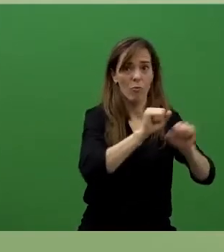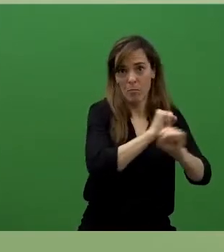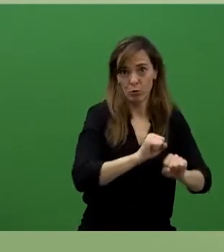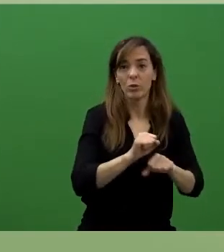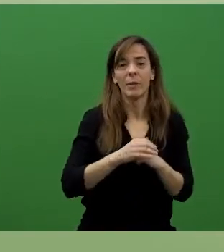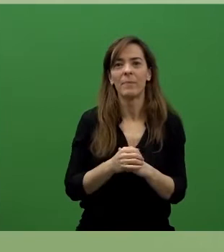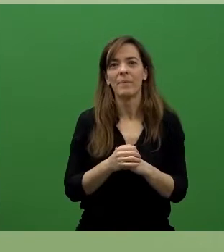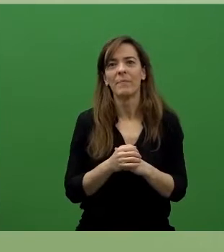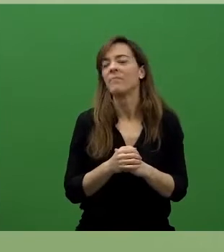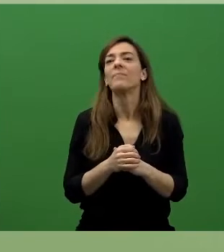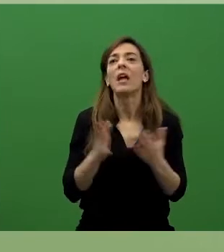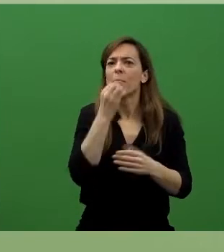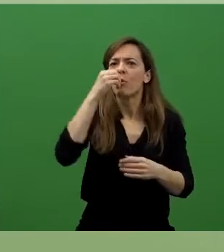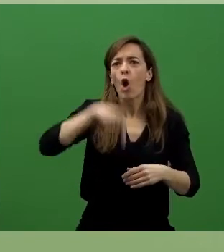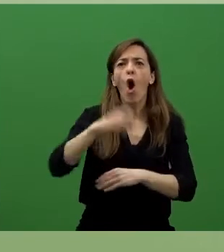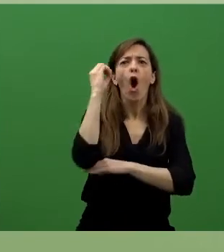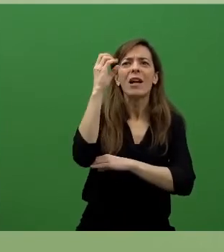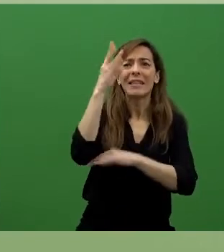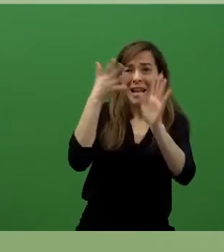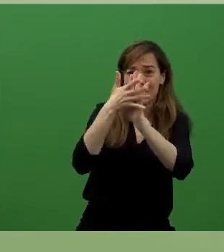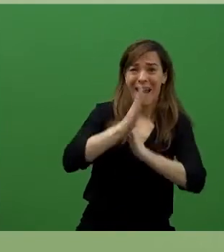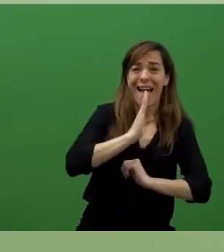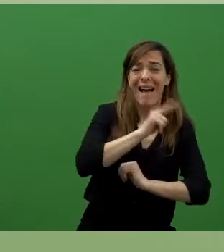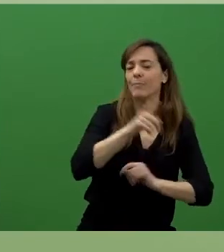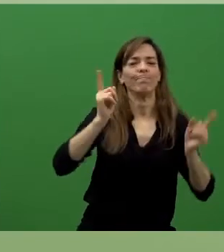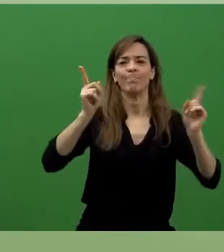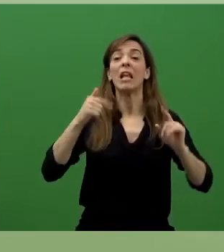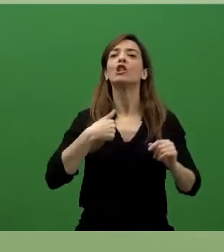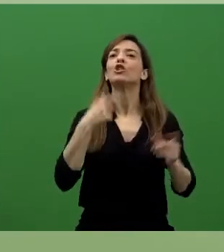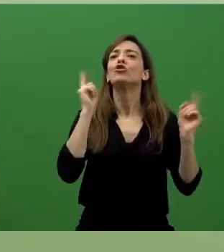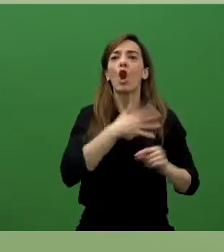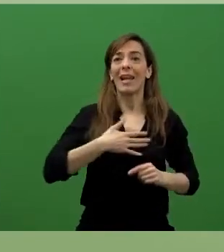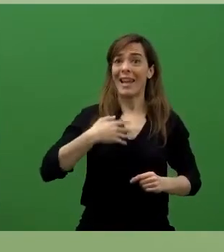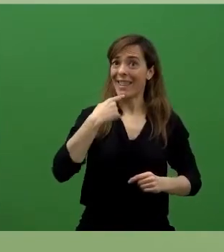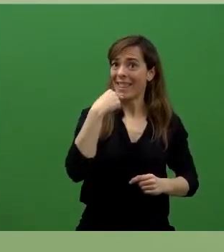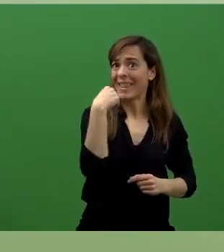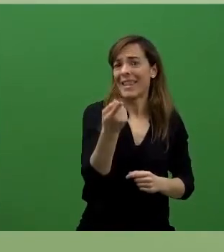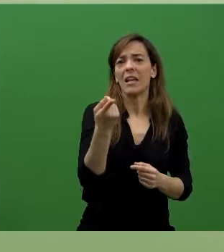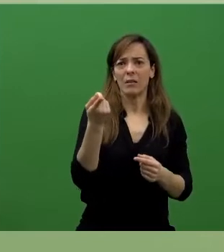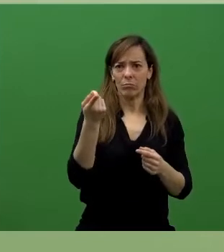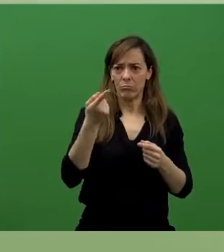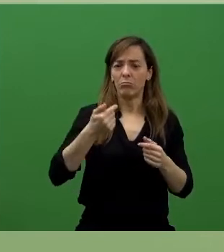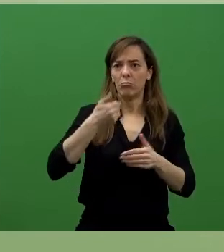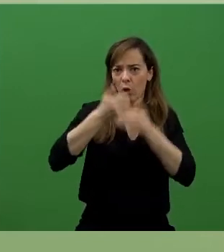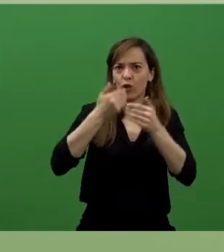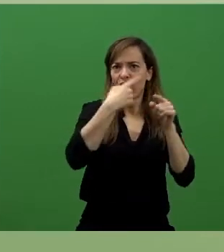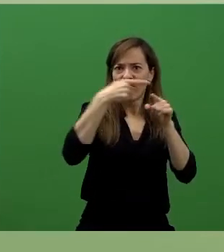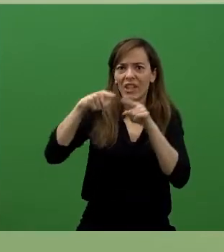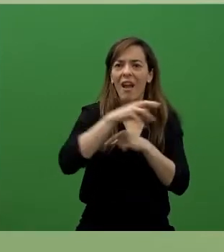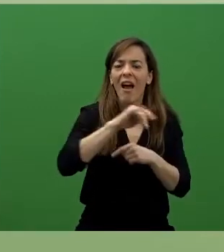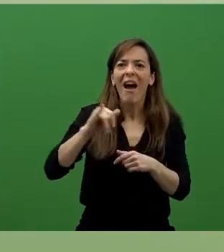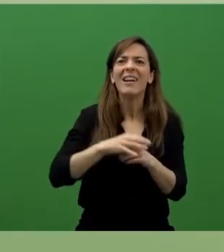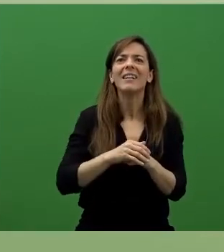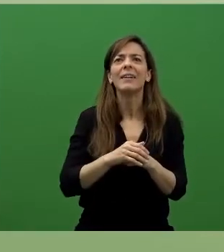bueno, la charla de hoy no va sobre esto, solo os quería indicar que tenemos gran potencia de secuenciación, también tenemos una gran